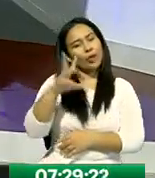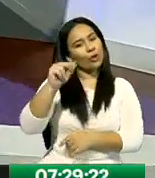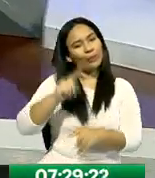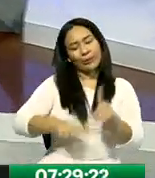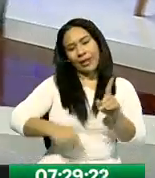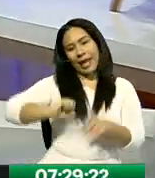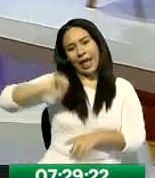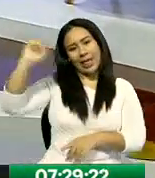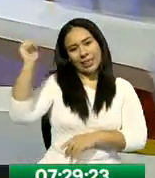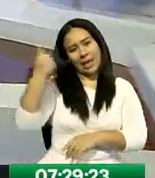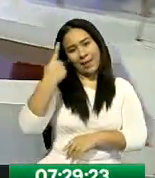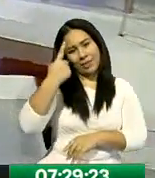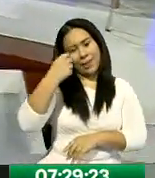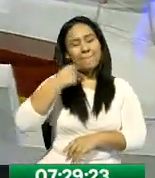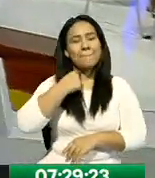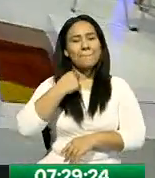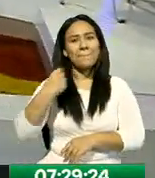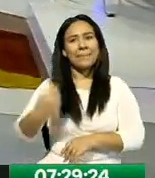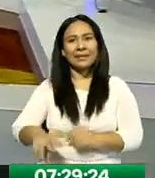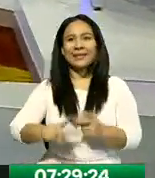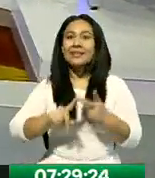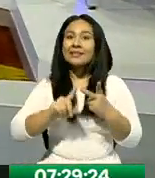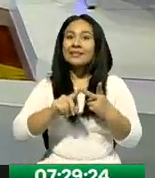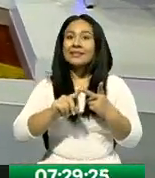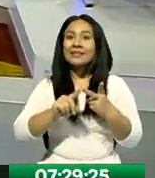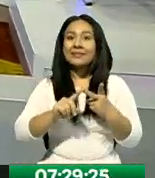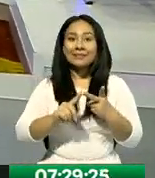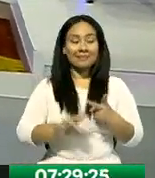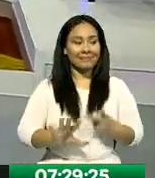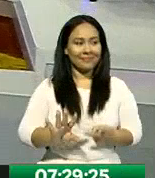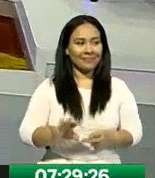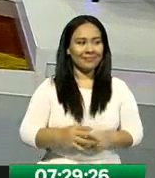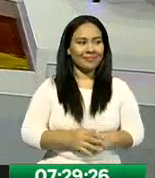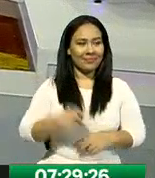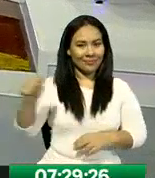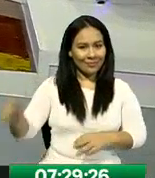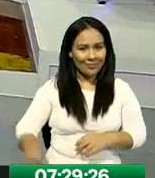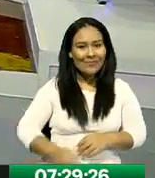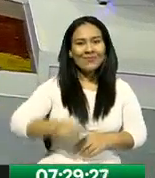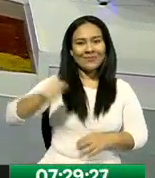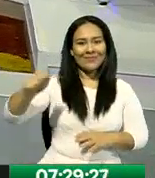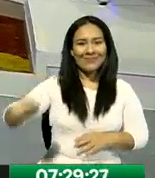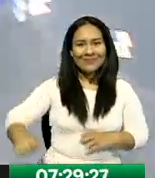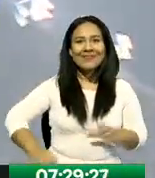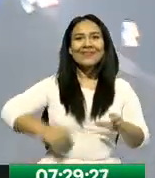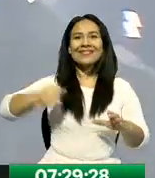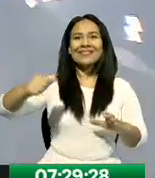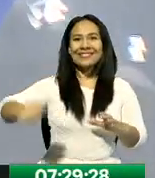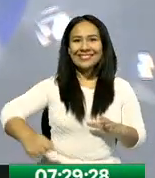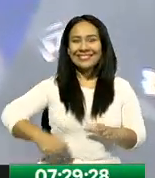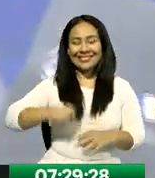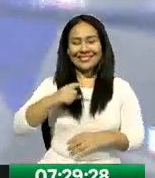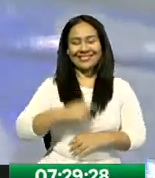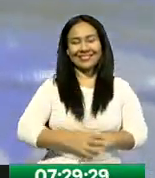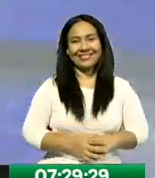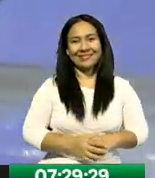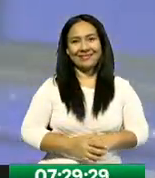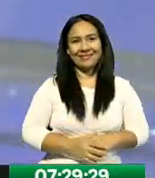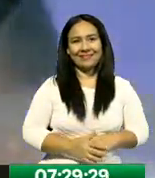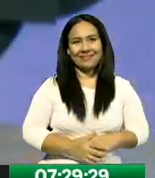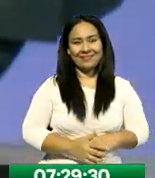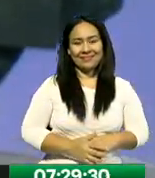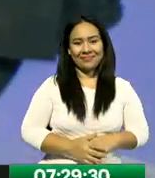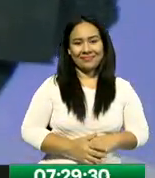Don Washington. Vamos el segundo rápidamente, a ver. Pero primero movamos el ánfora, señor productor.